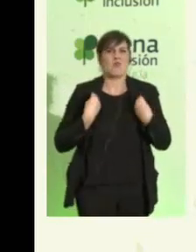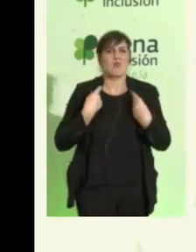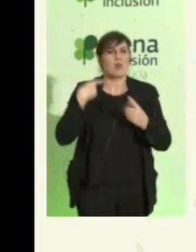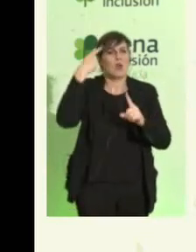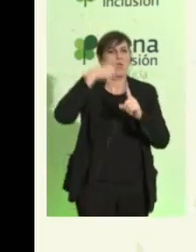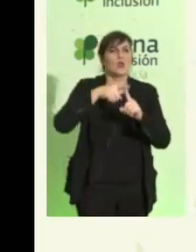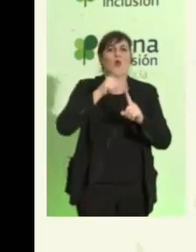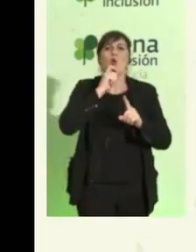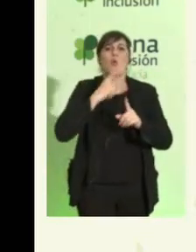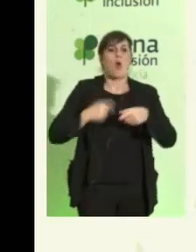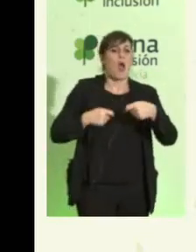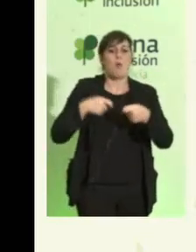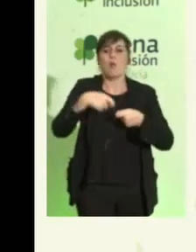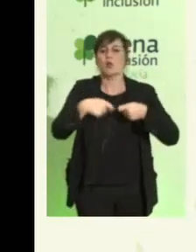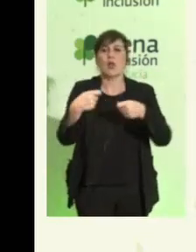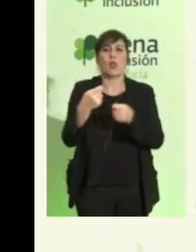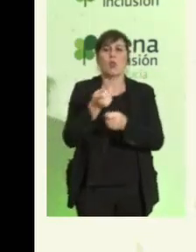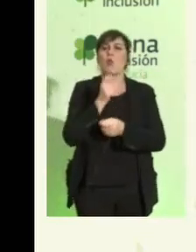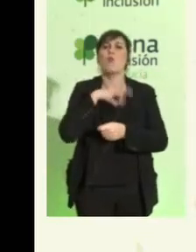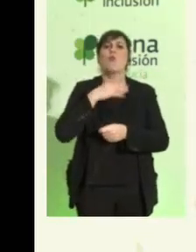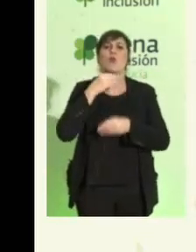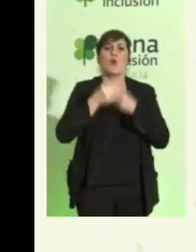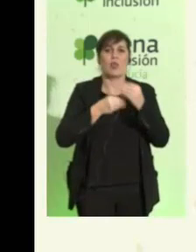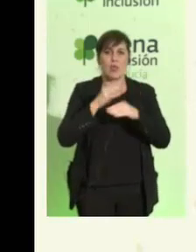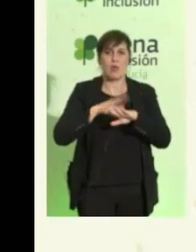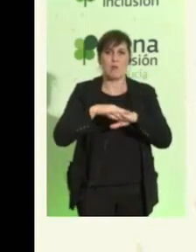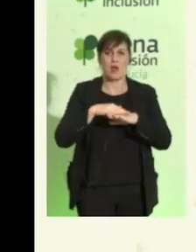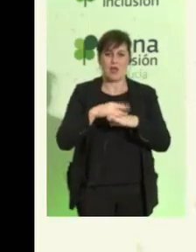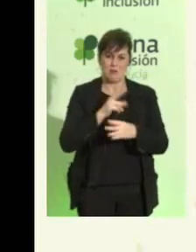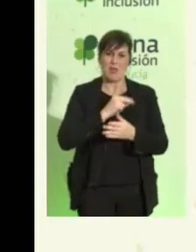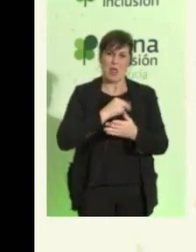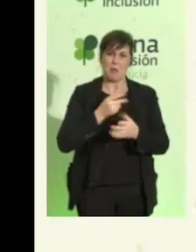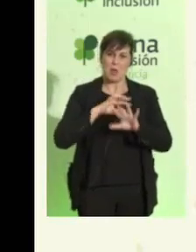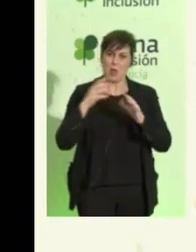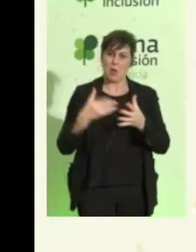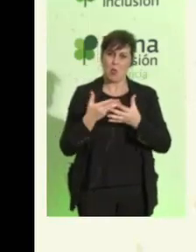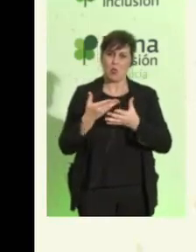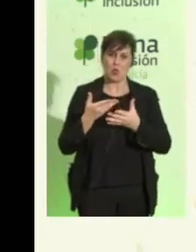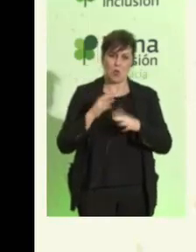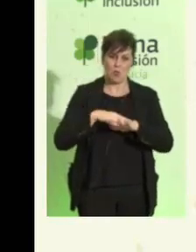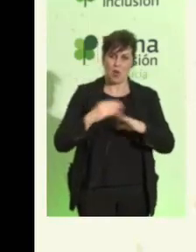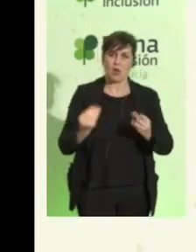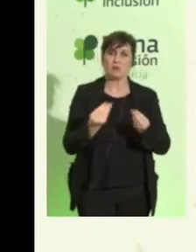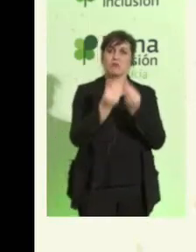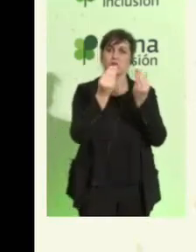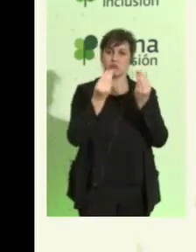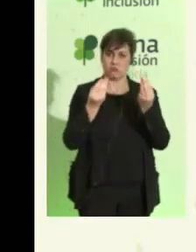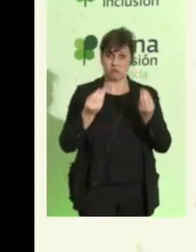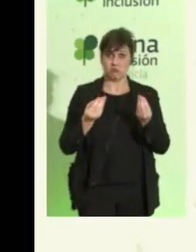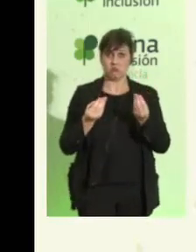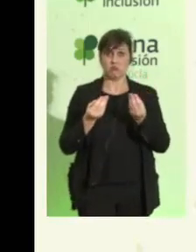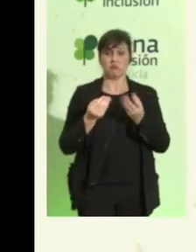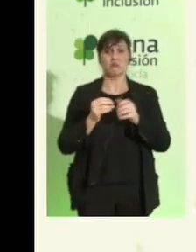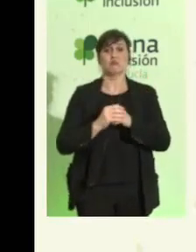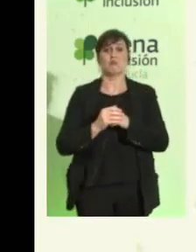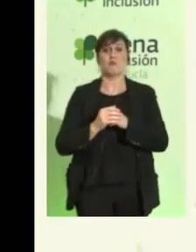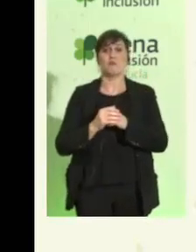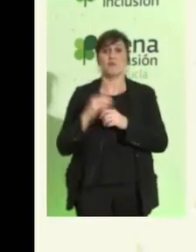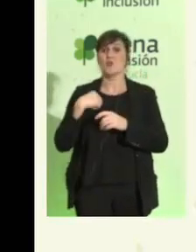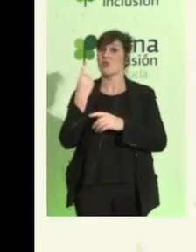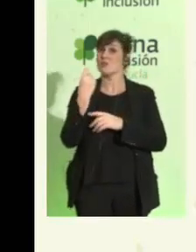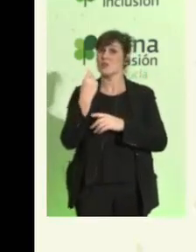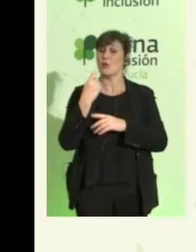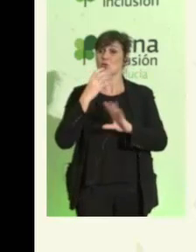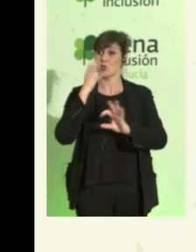aportación significativa que merezca la pena al mundo? ¿Cómo puedo suponer una diferencia? Y pensamos en crear una